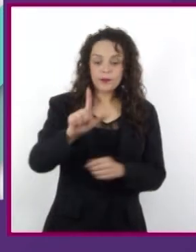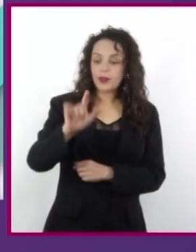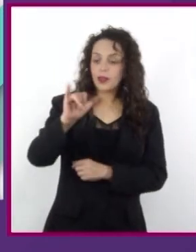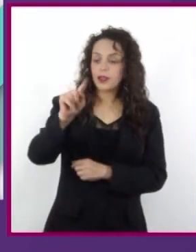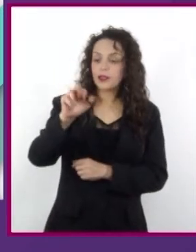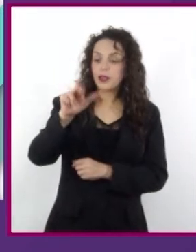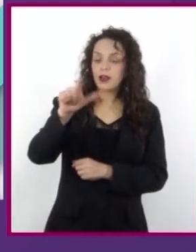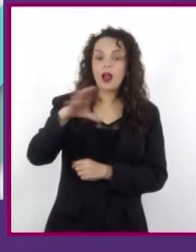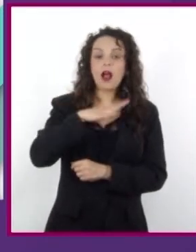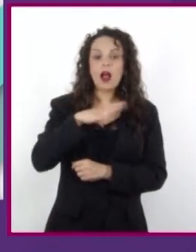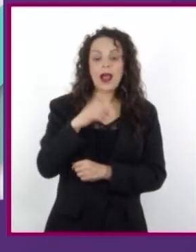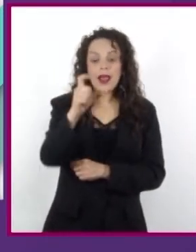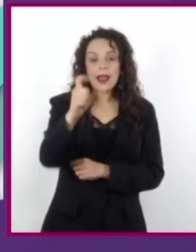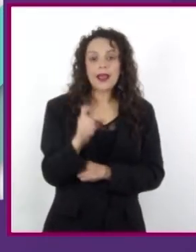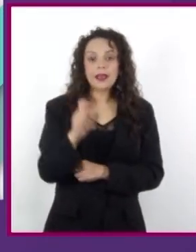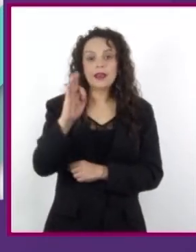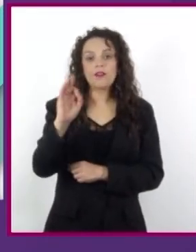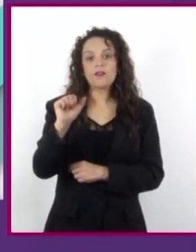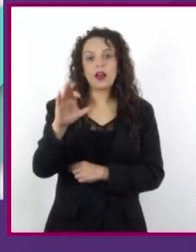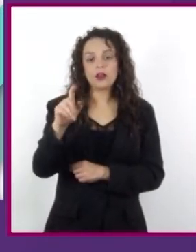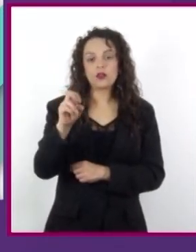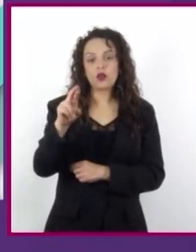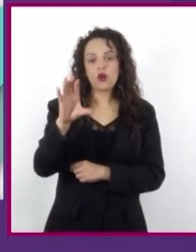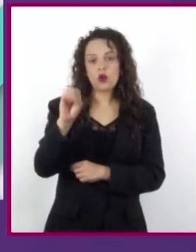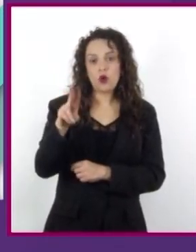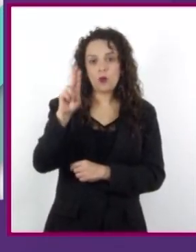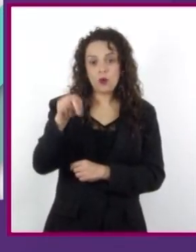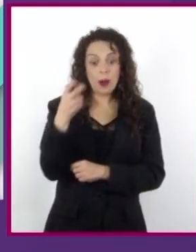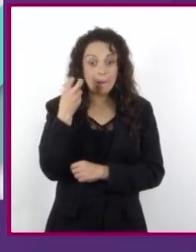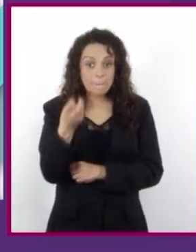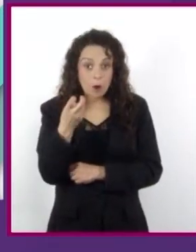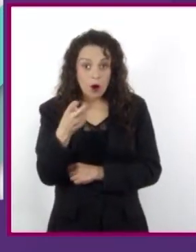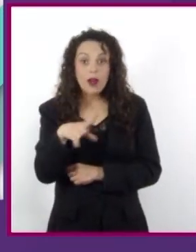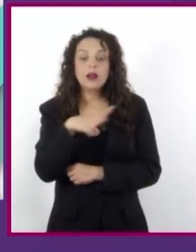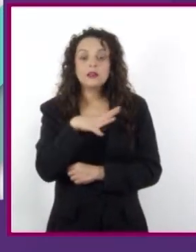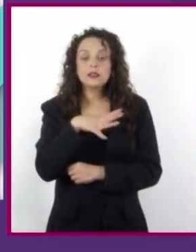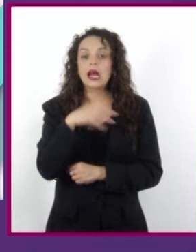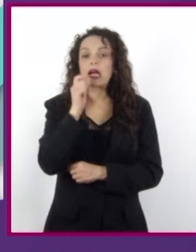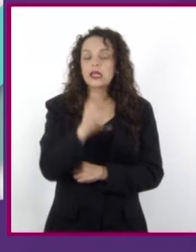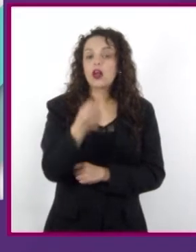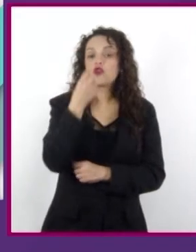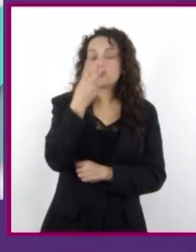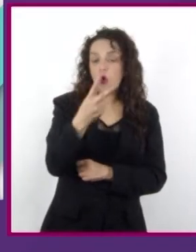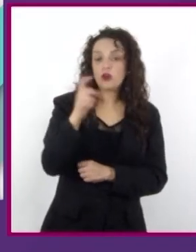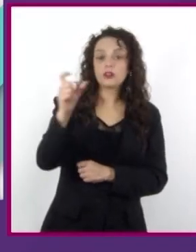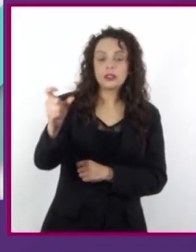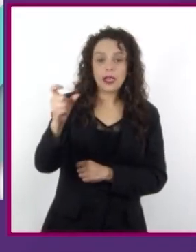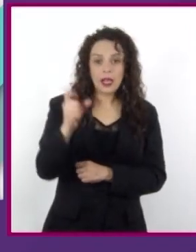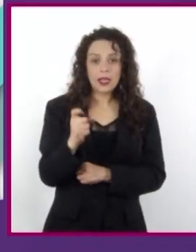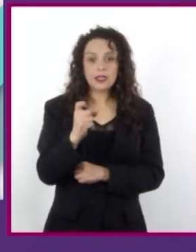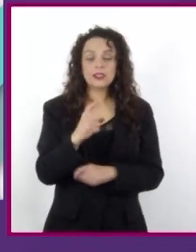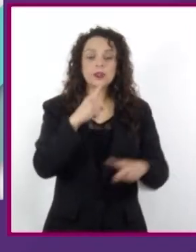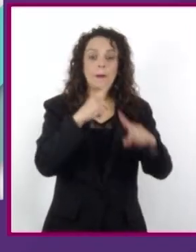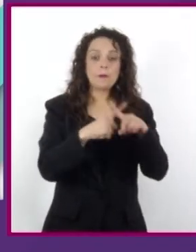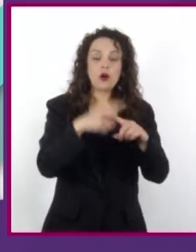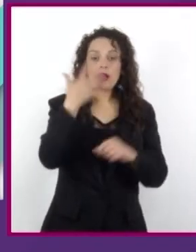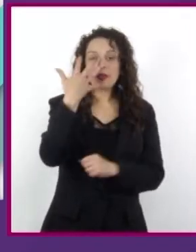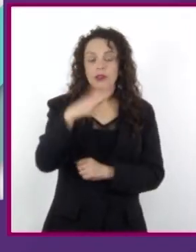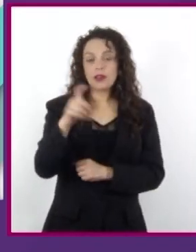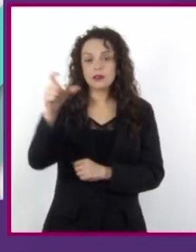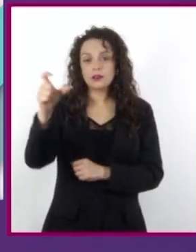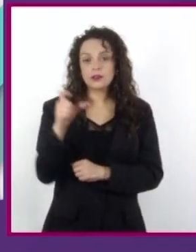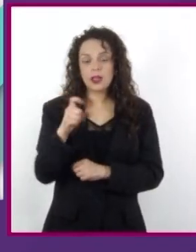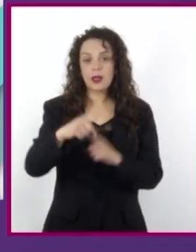x como factor común. Por lo tanto, obtenemos 2x por 10x más